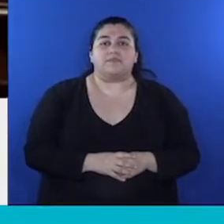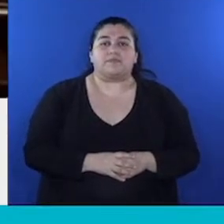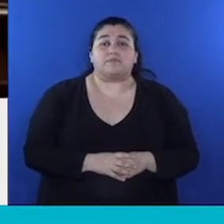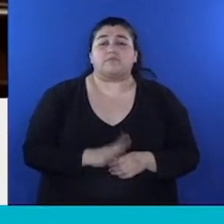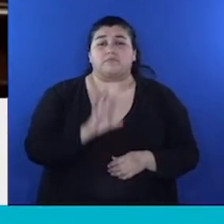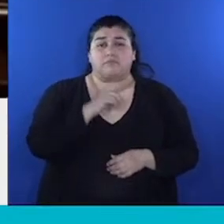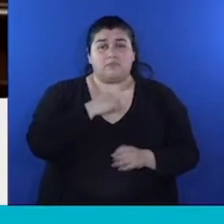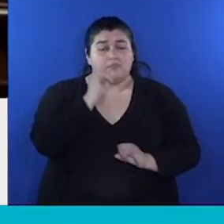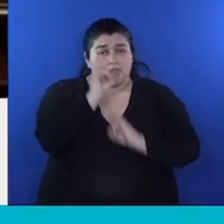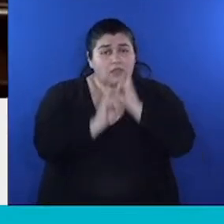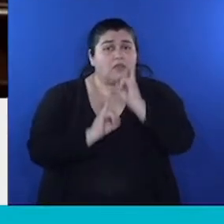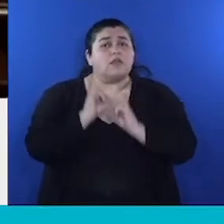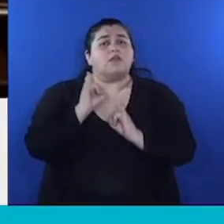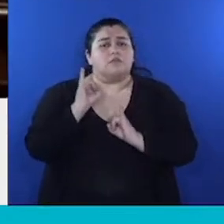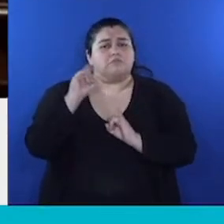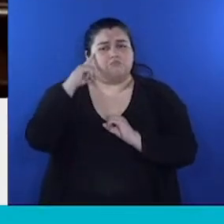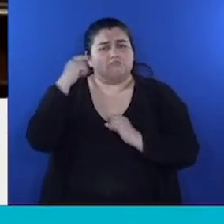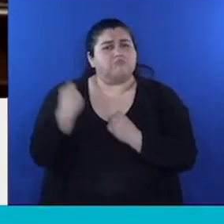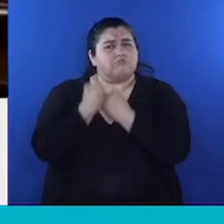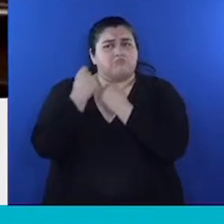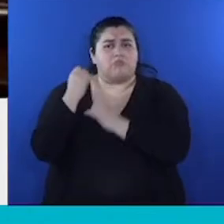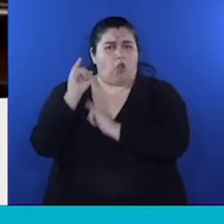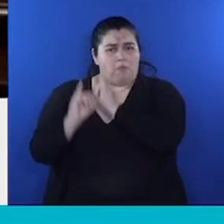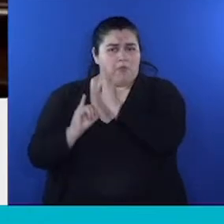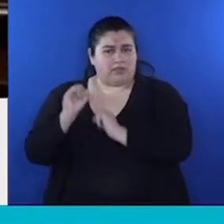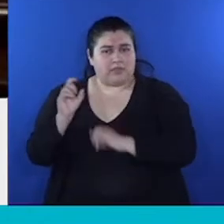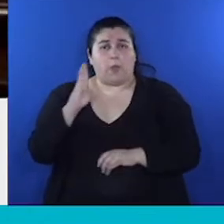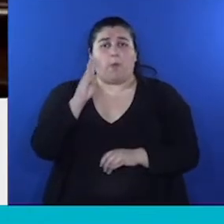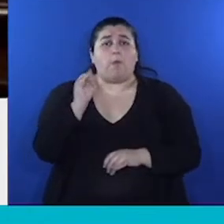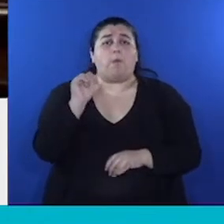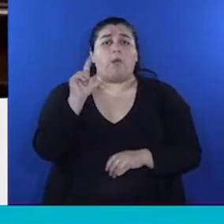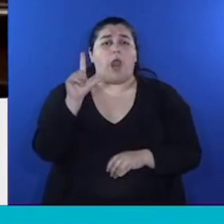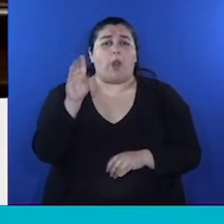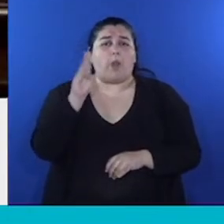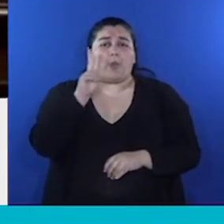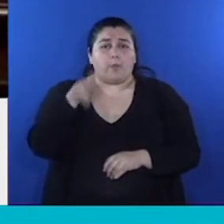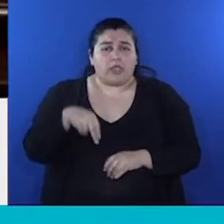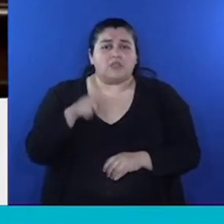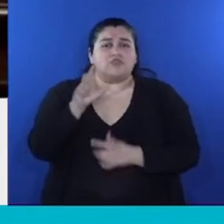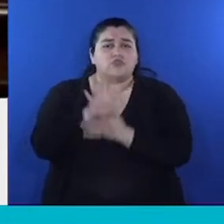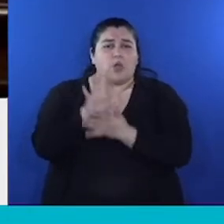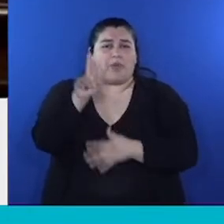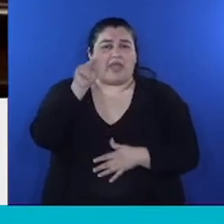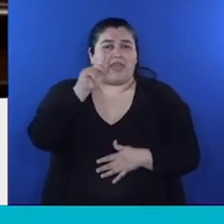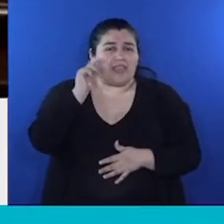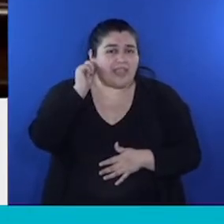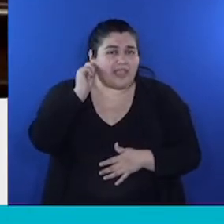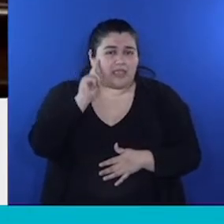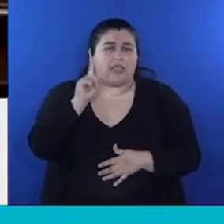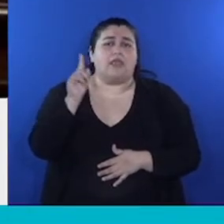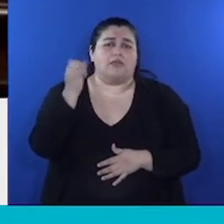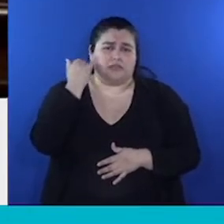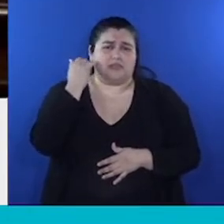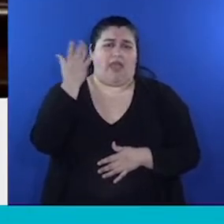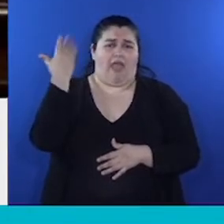compartir lo que planteó mi compañero de bloque, Emiliano Balbín, respecto del tema del RIGI, que hicieron referencia a varios